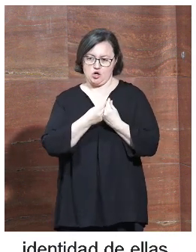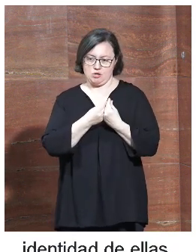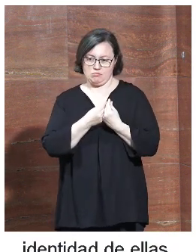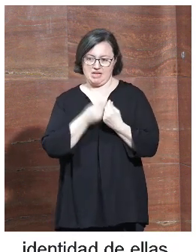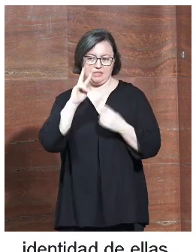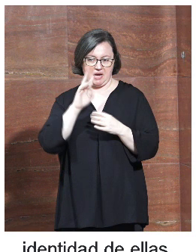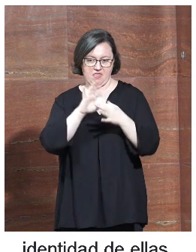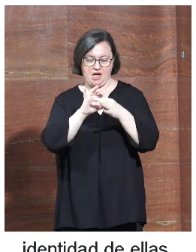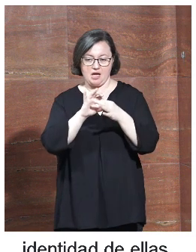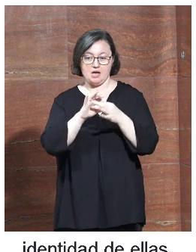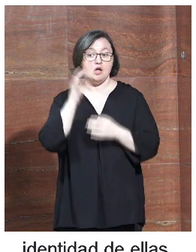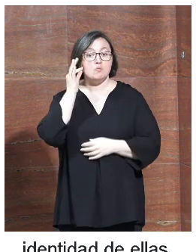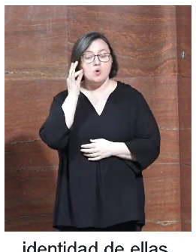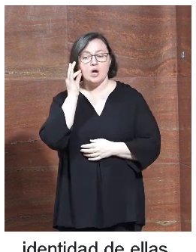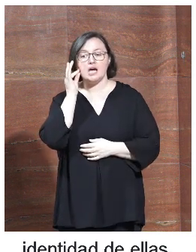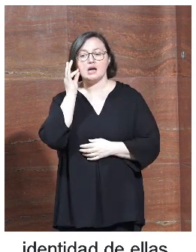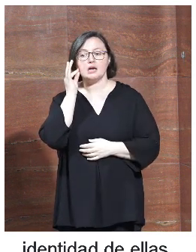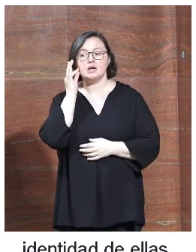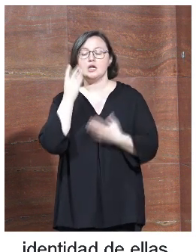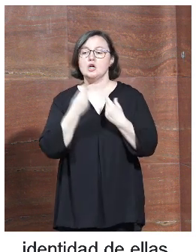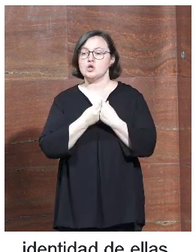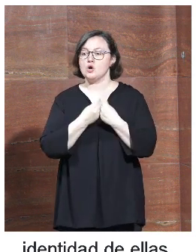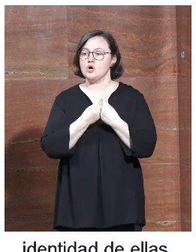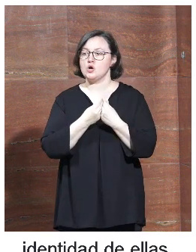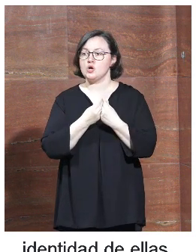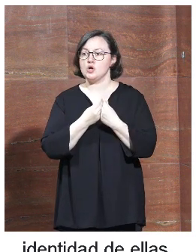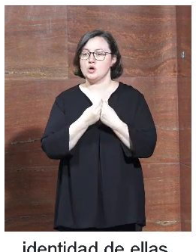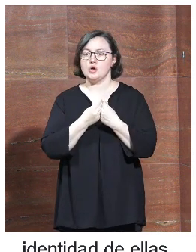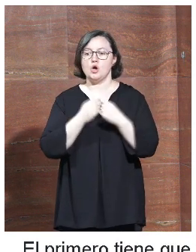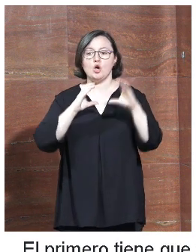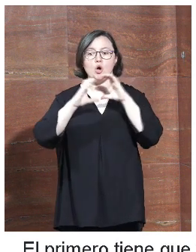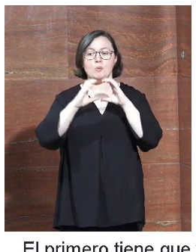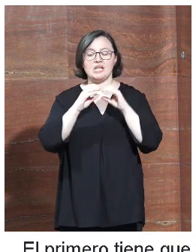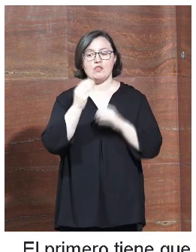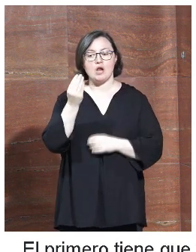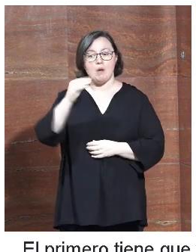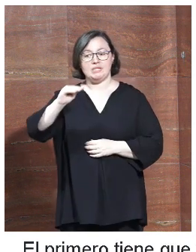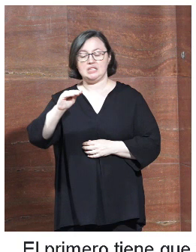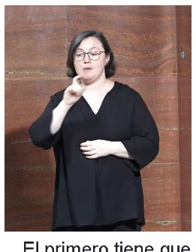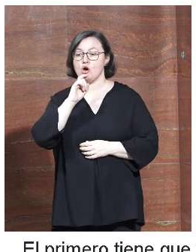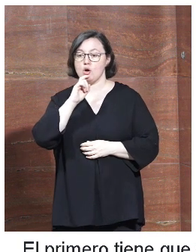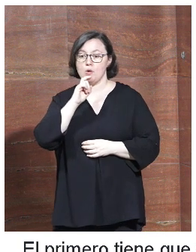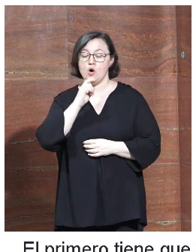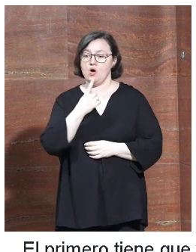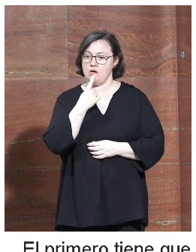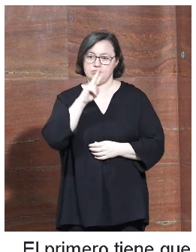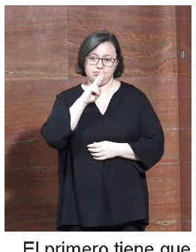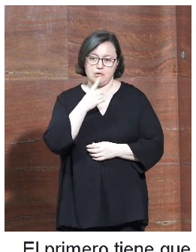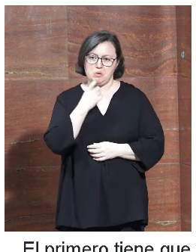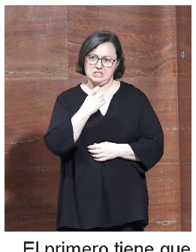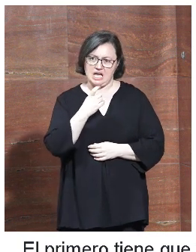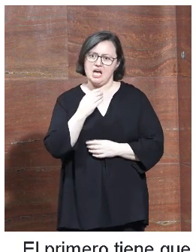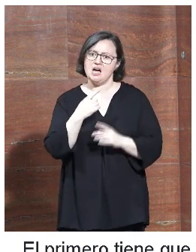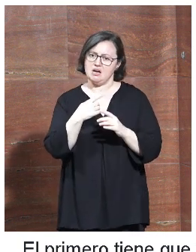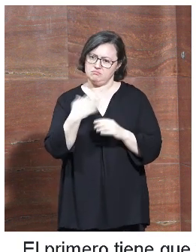Estado. Es el caso de una mujer con comunicación aumentativa, con un grado de disartria más o menos